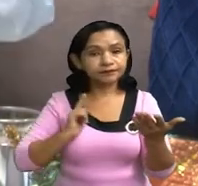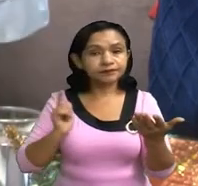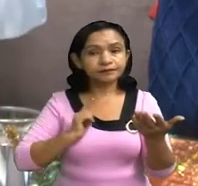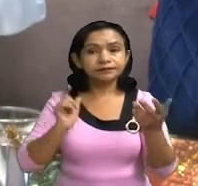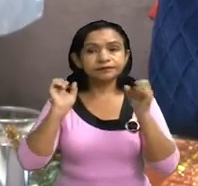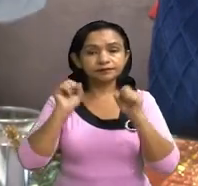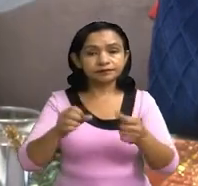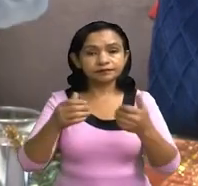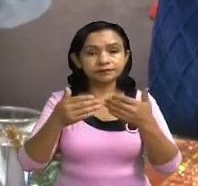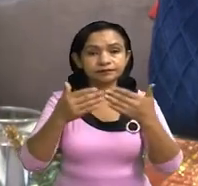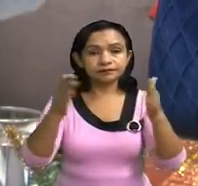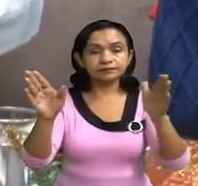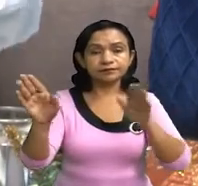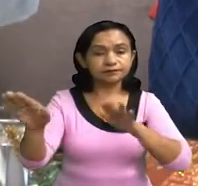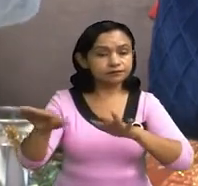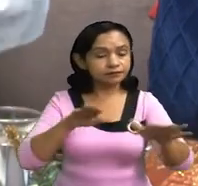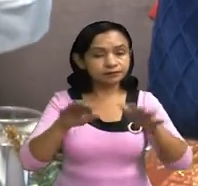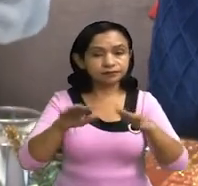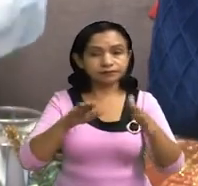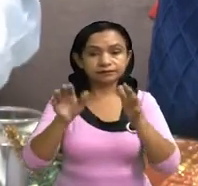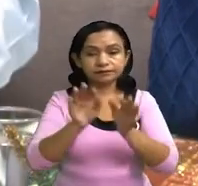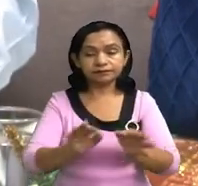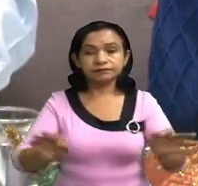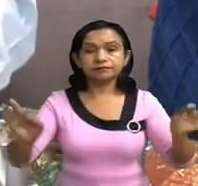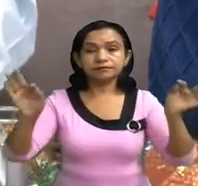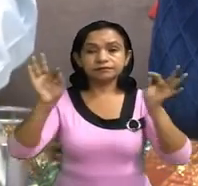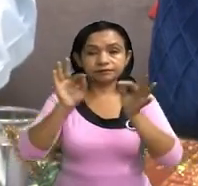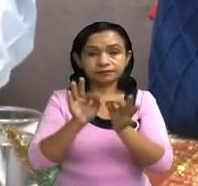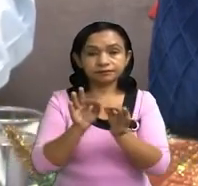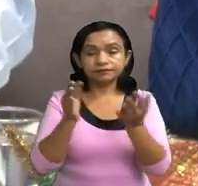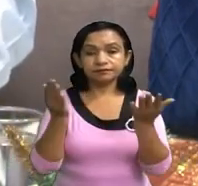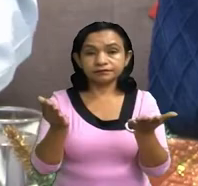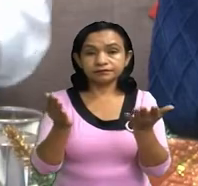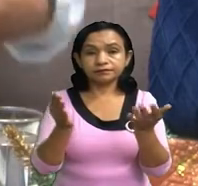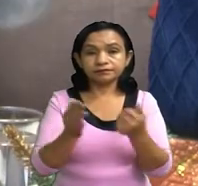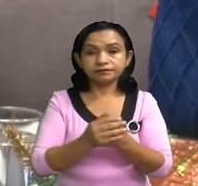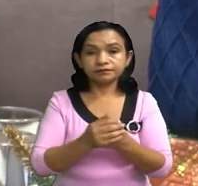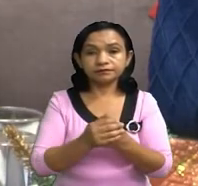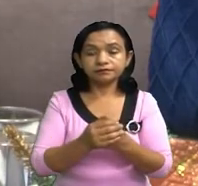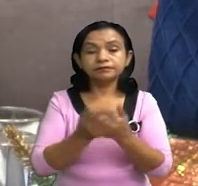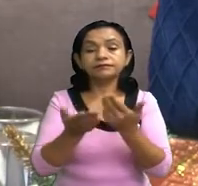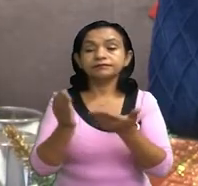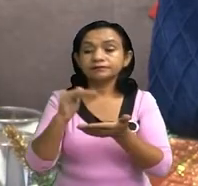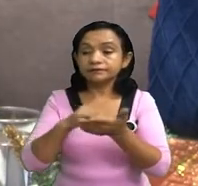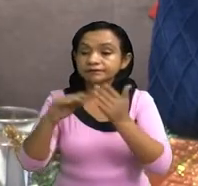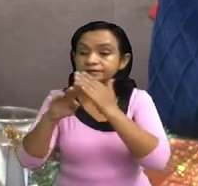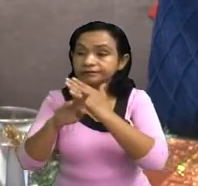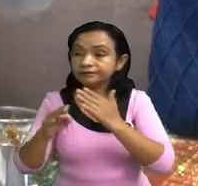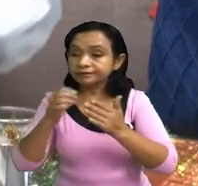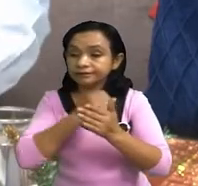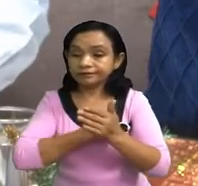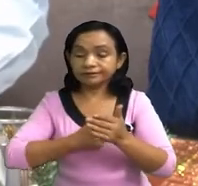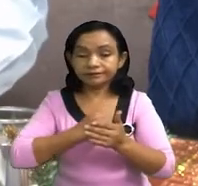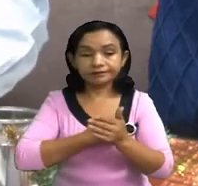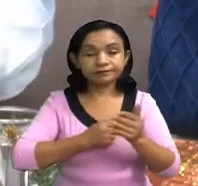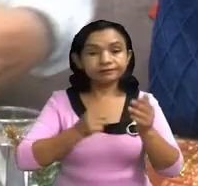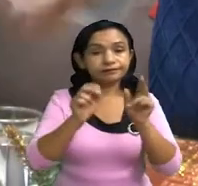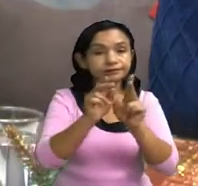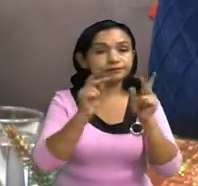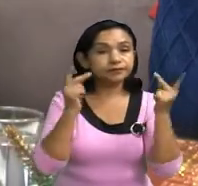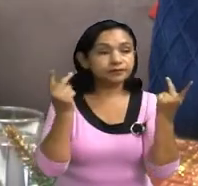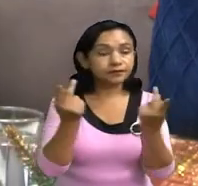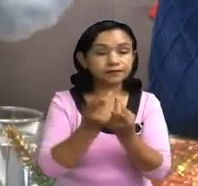oportunidad, no pierdan esta valiosa oportunidad de reconciliarse con el pueblo,